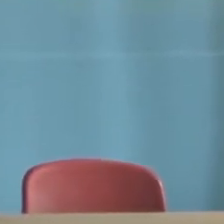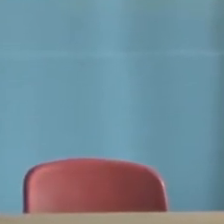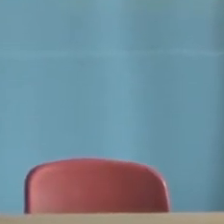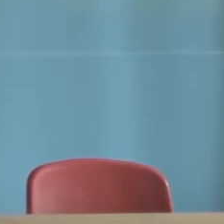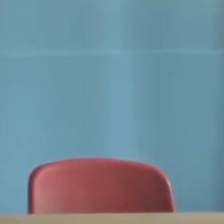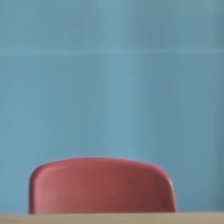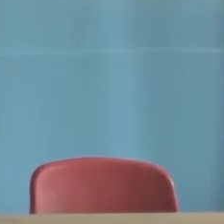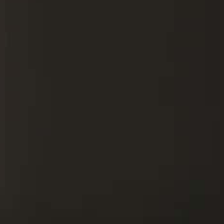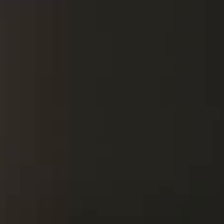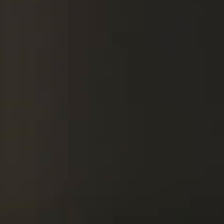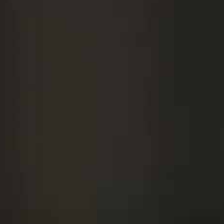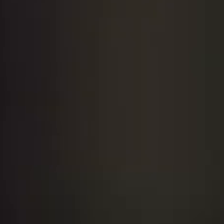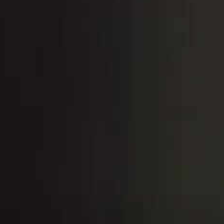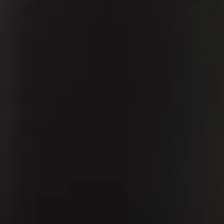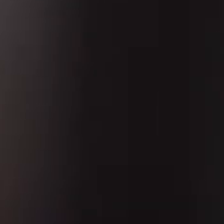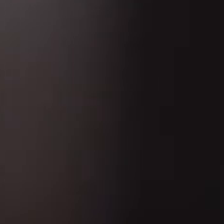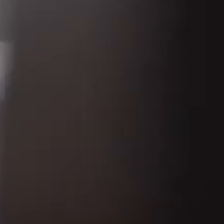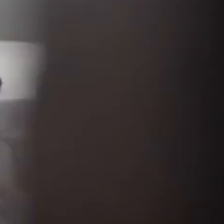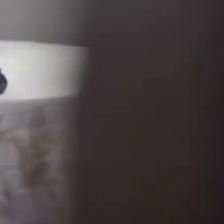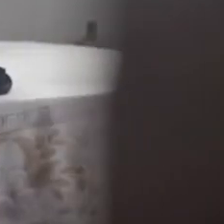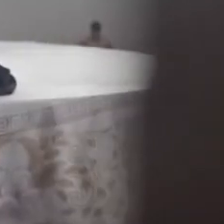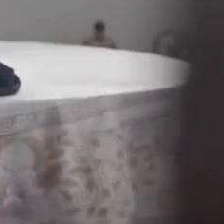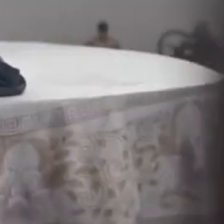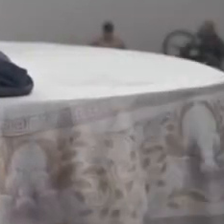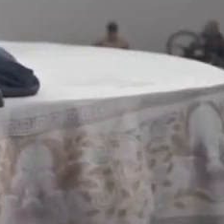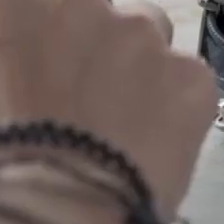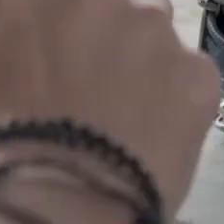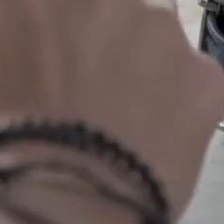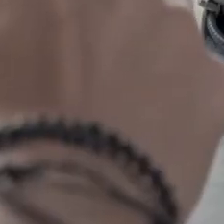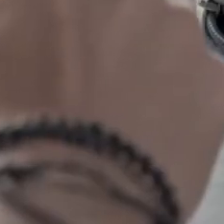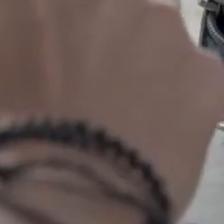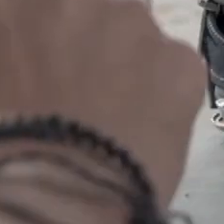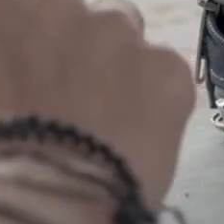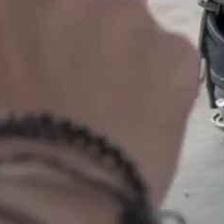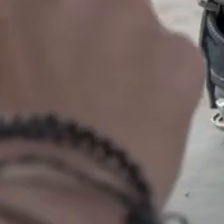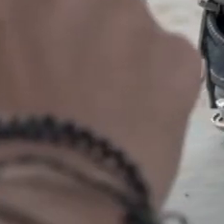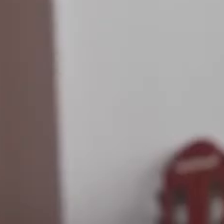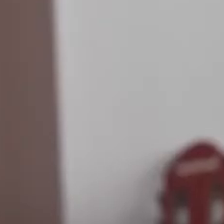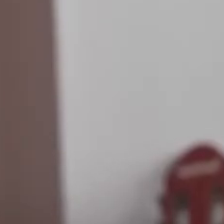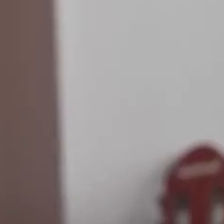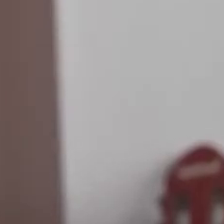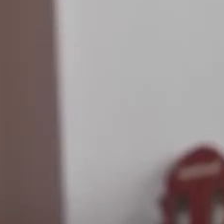Dejar esos planes tan esperados por otros inesperados.